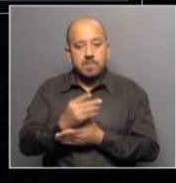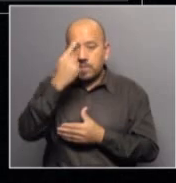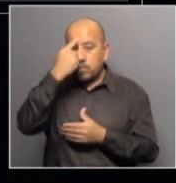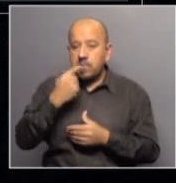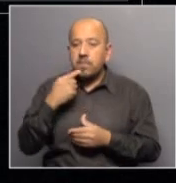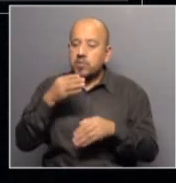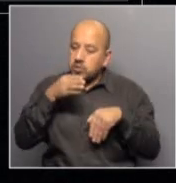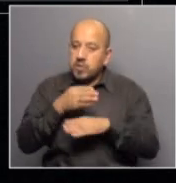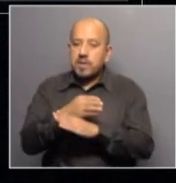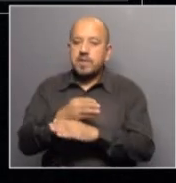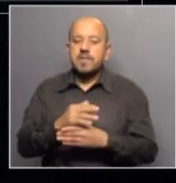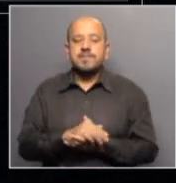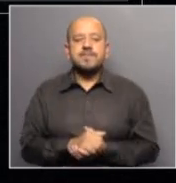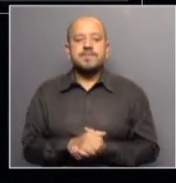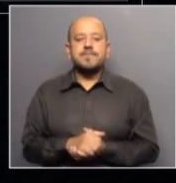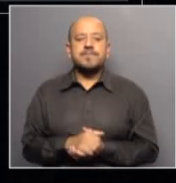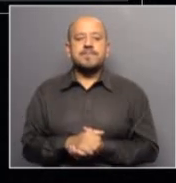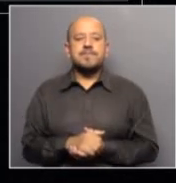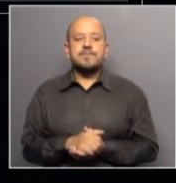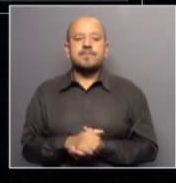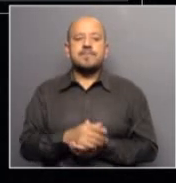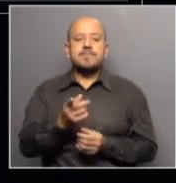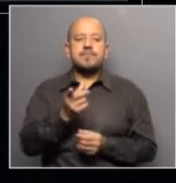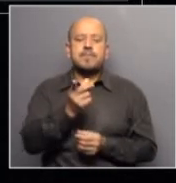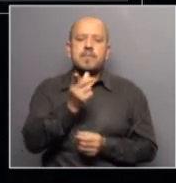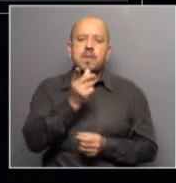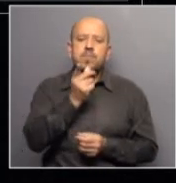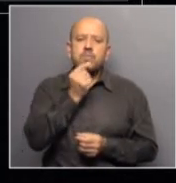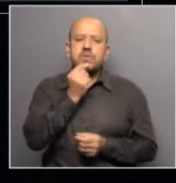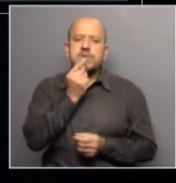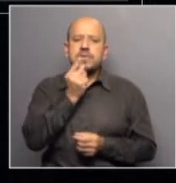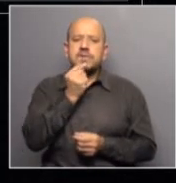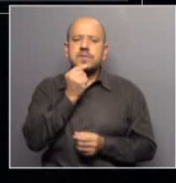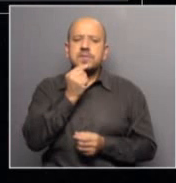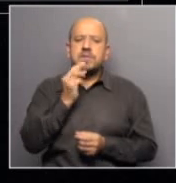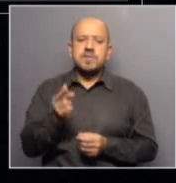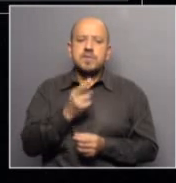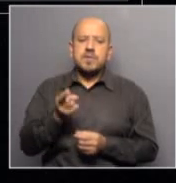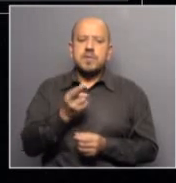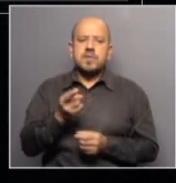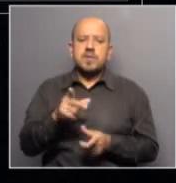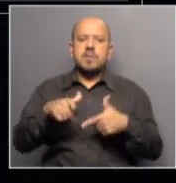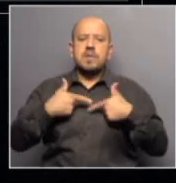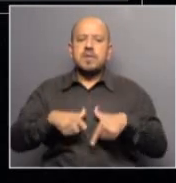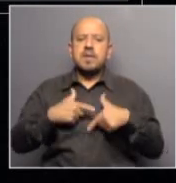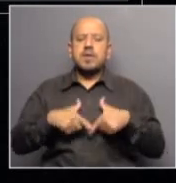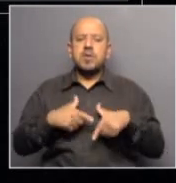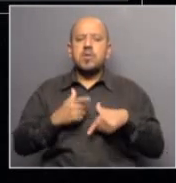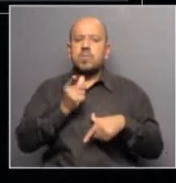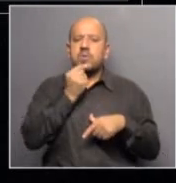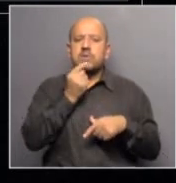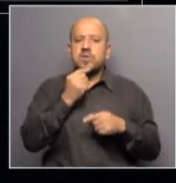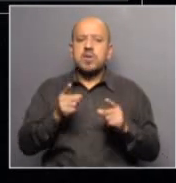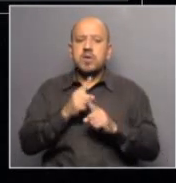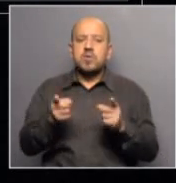lugar. Bien, ahora desde lo policial, por ejemplo, algo que sonó raro, fue que el Ministerio del Interior declaró que al no tener